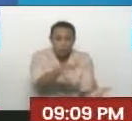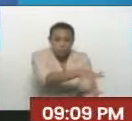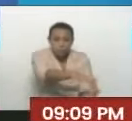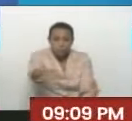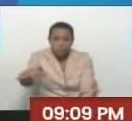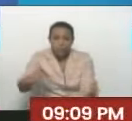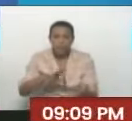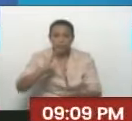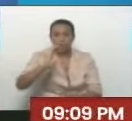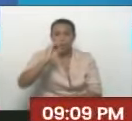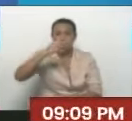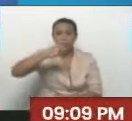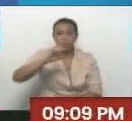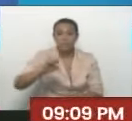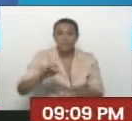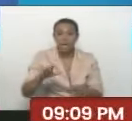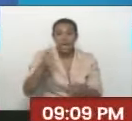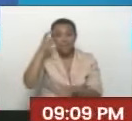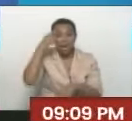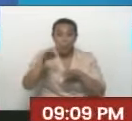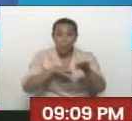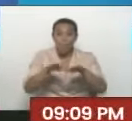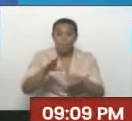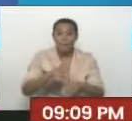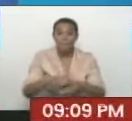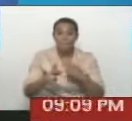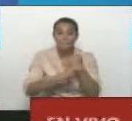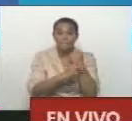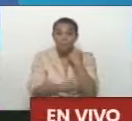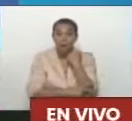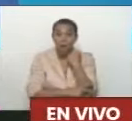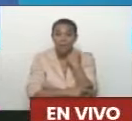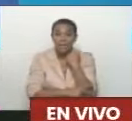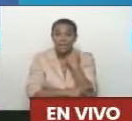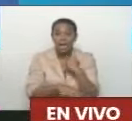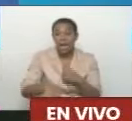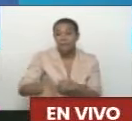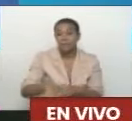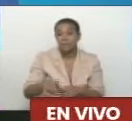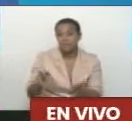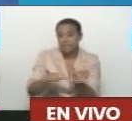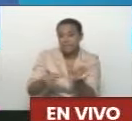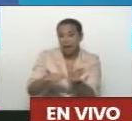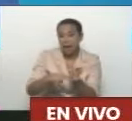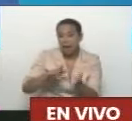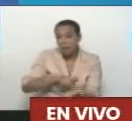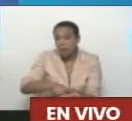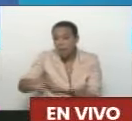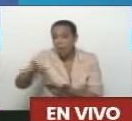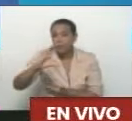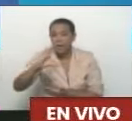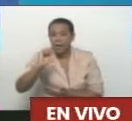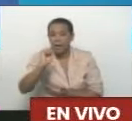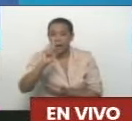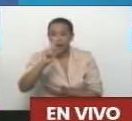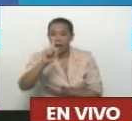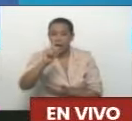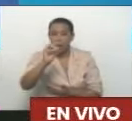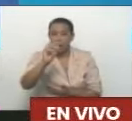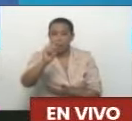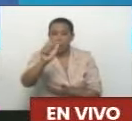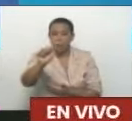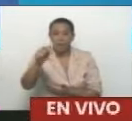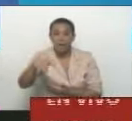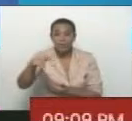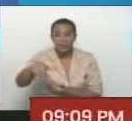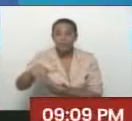inaugurar este jueves en el Parque Simón Bolívar, ahí en La Carlota. Y además